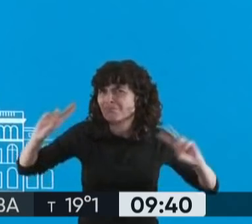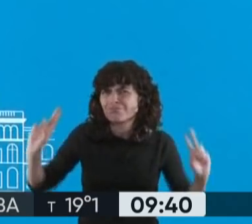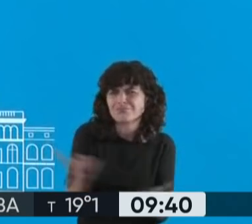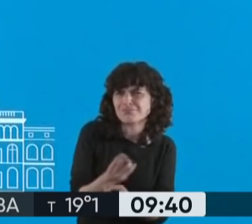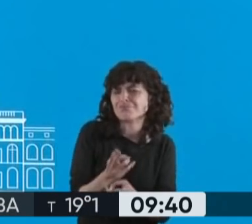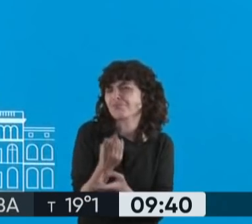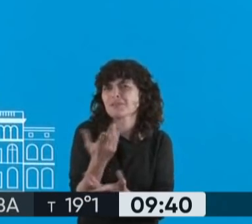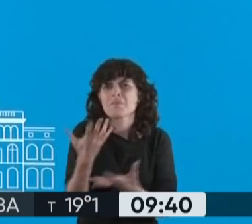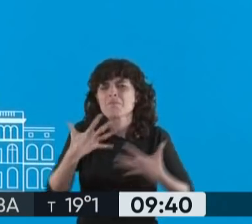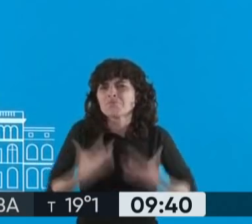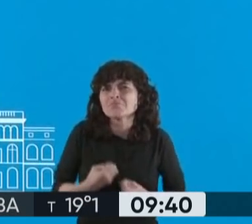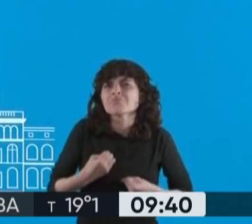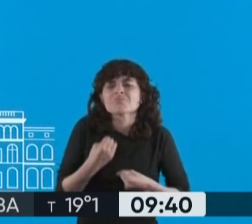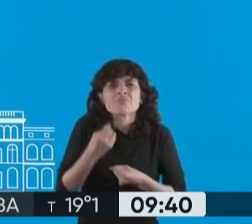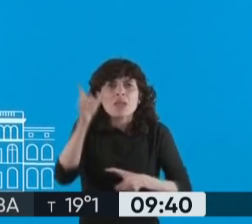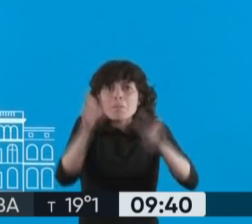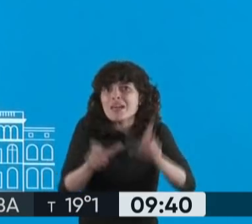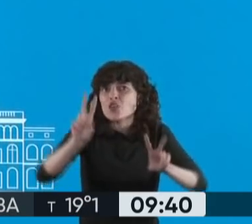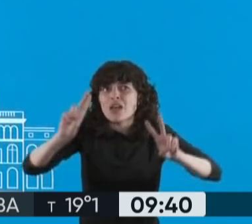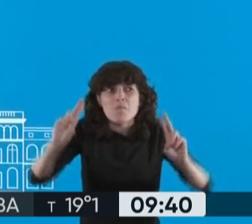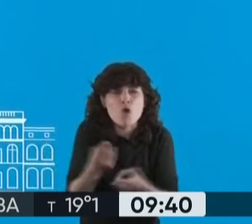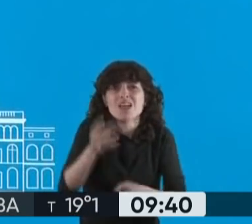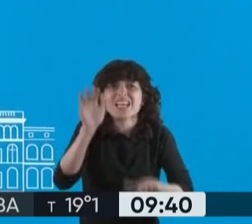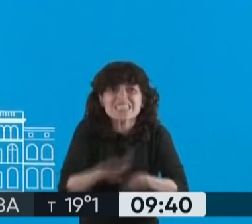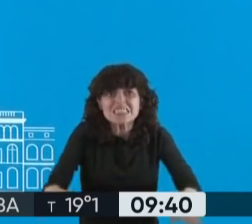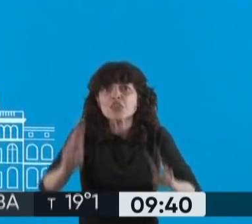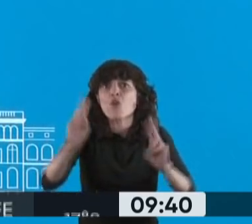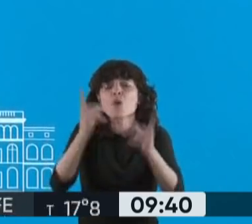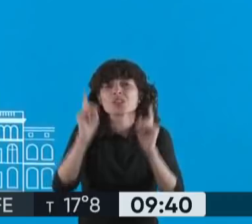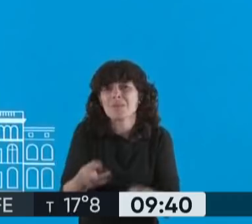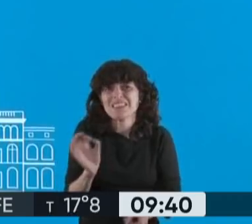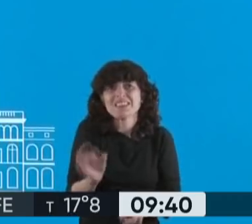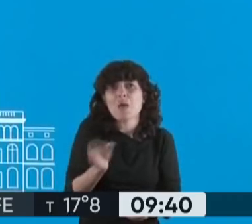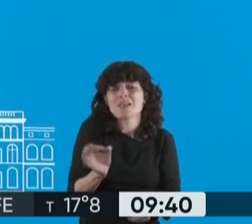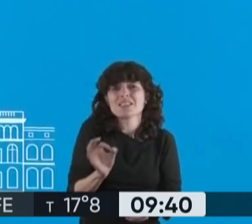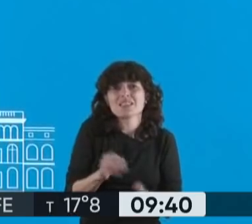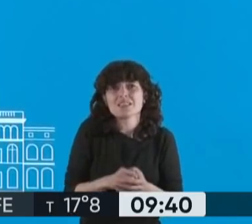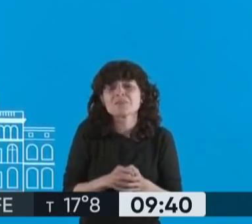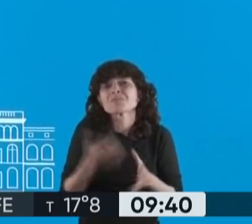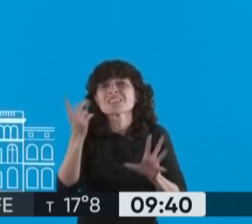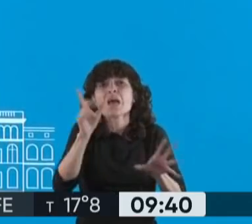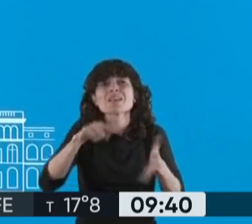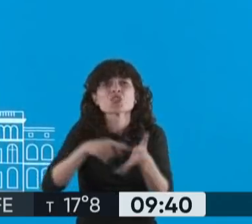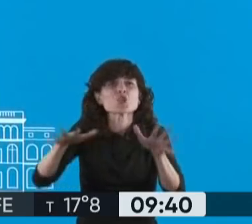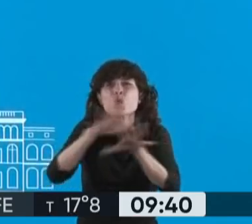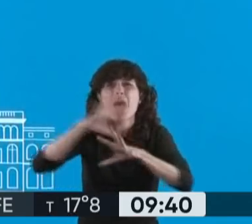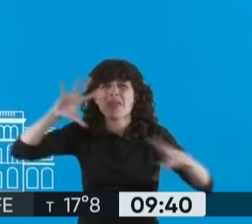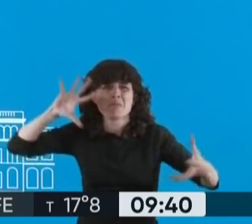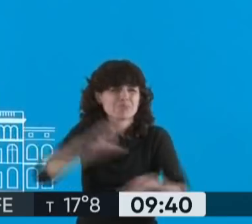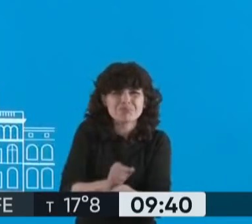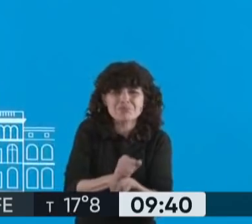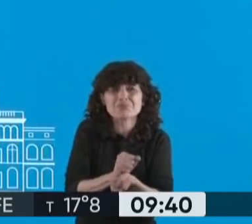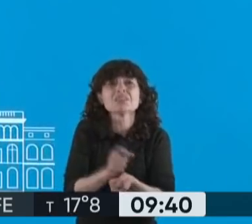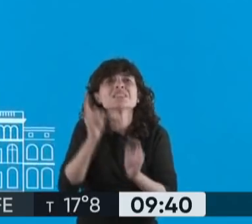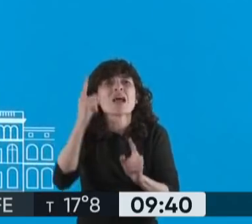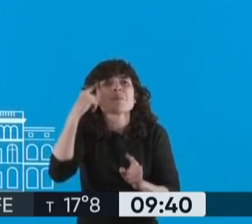nos atraviesan y muere gente, y mueren niños y mueren niñas, y se destruyen ciudades, y se destruyen